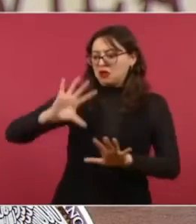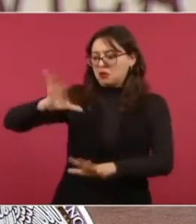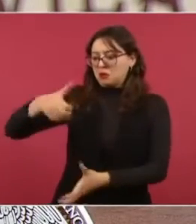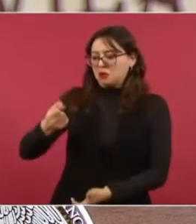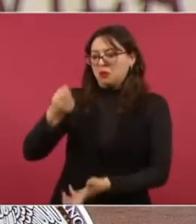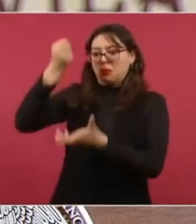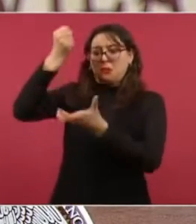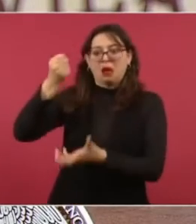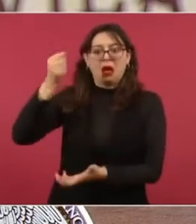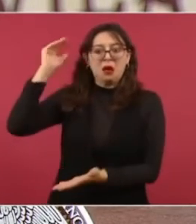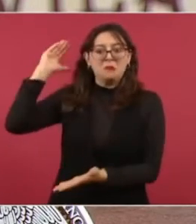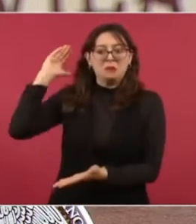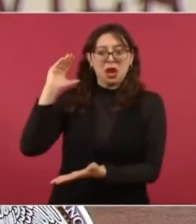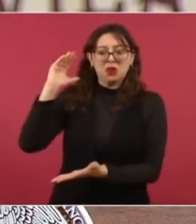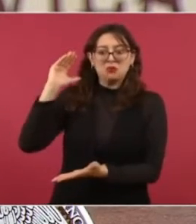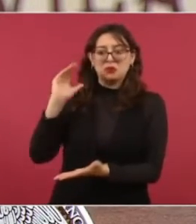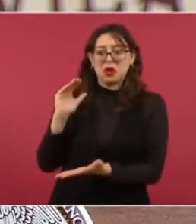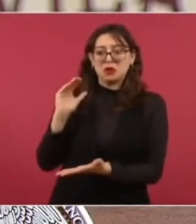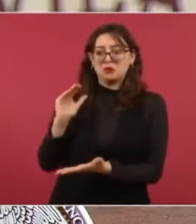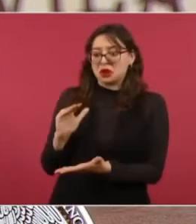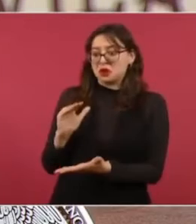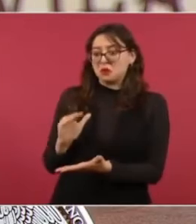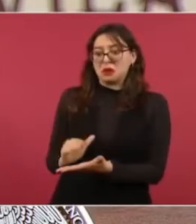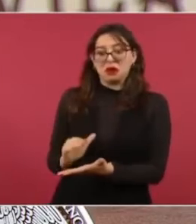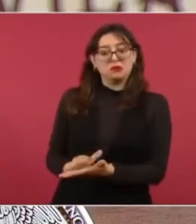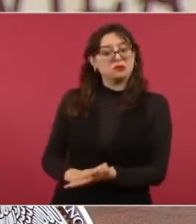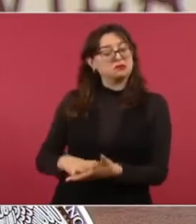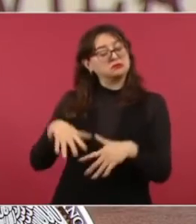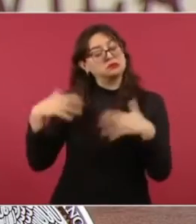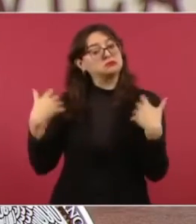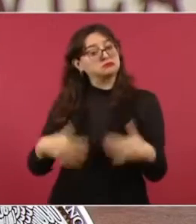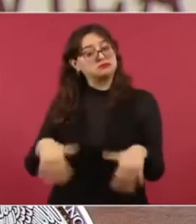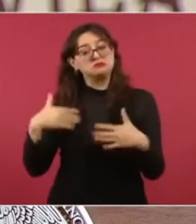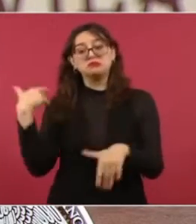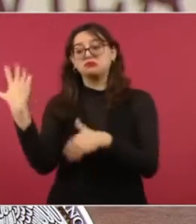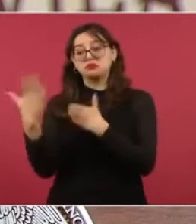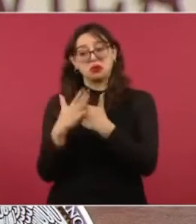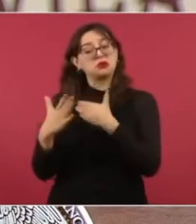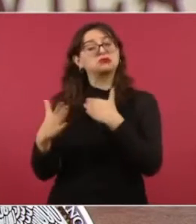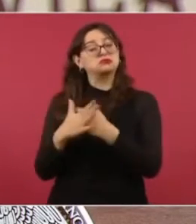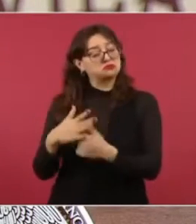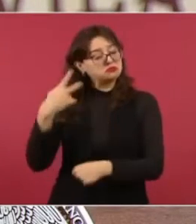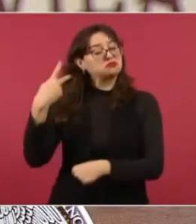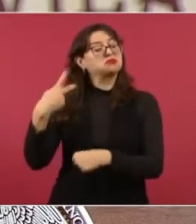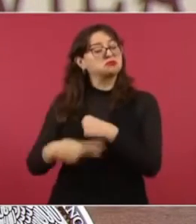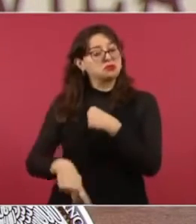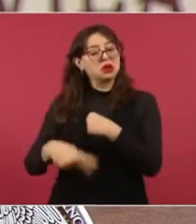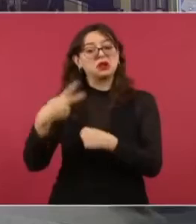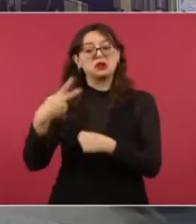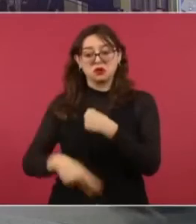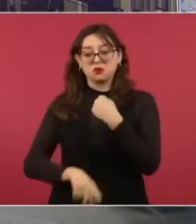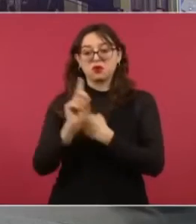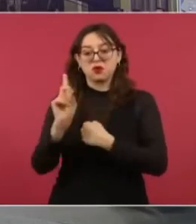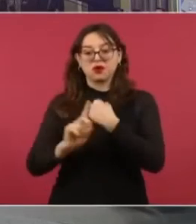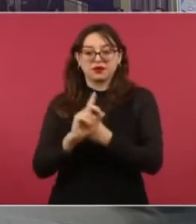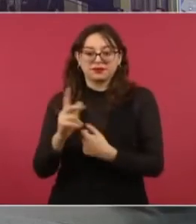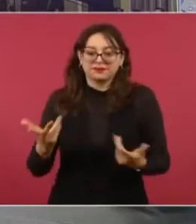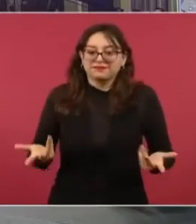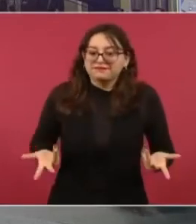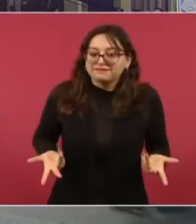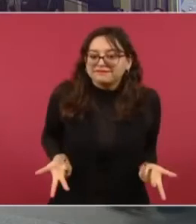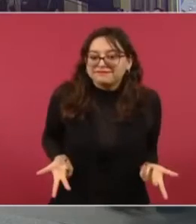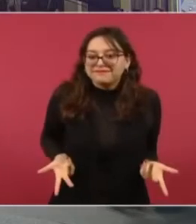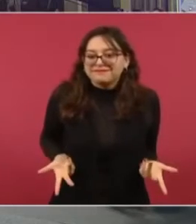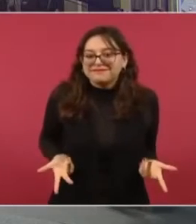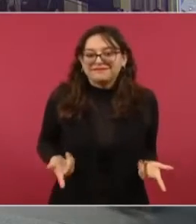creciendo. Así que cuando explote va a ser un escandalazo". Al expresidente Fox no le gustan los programas para el